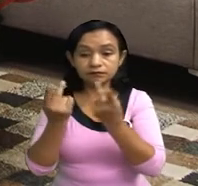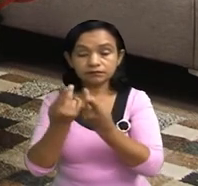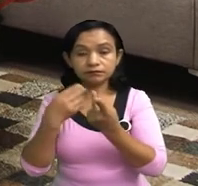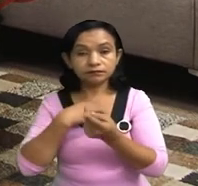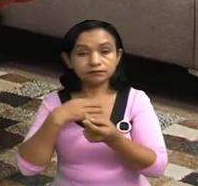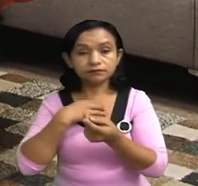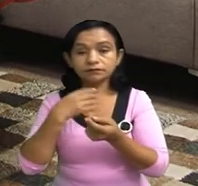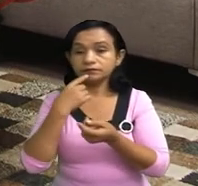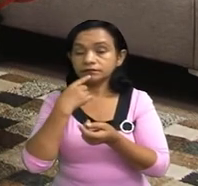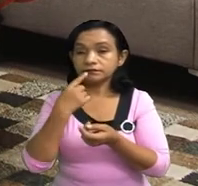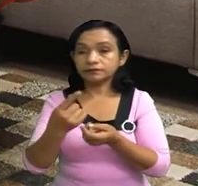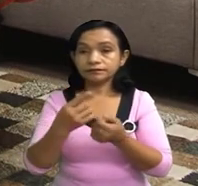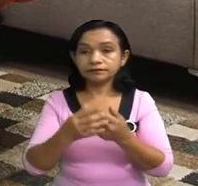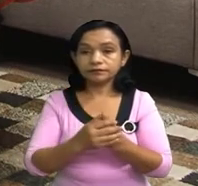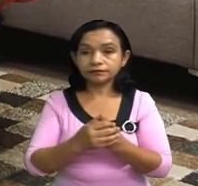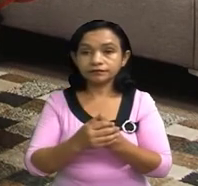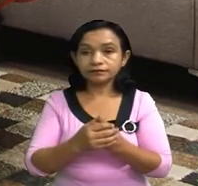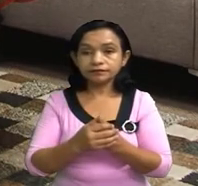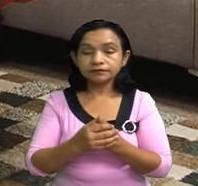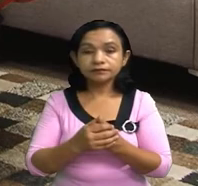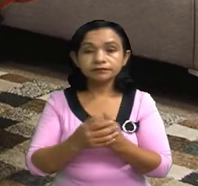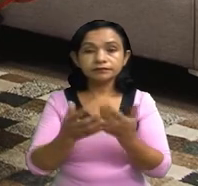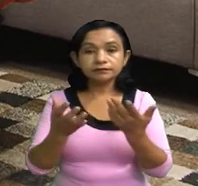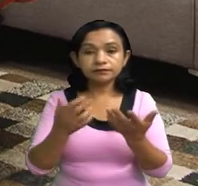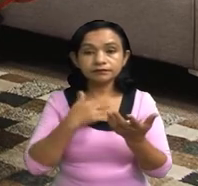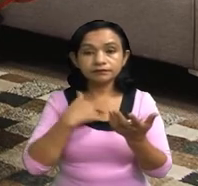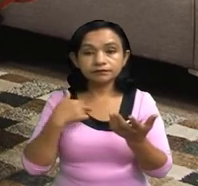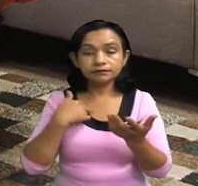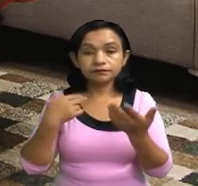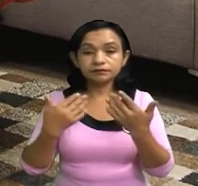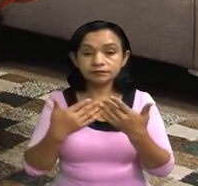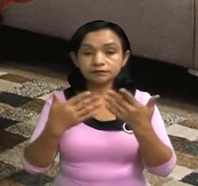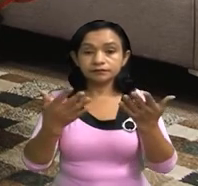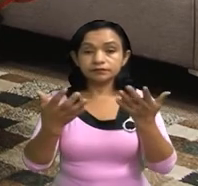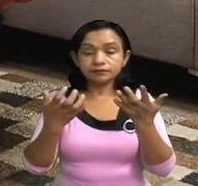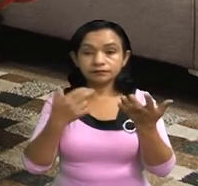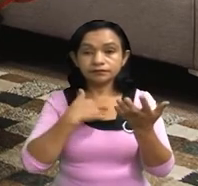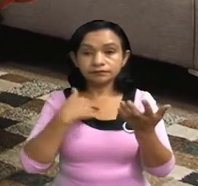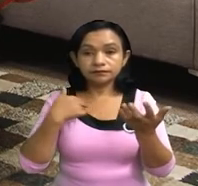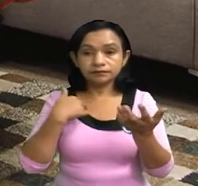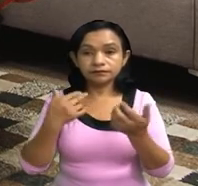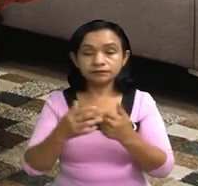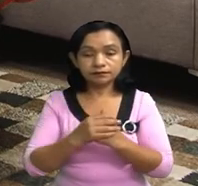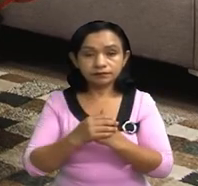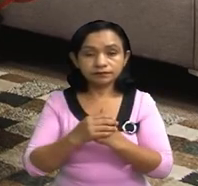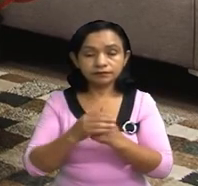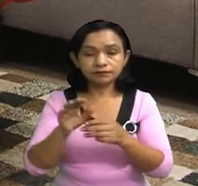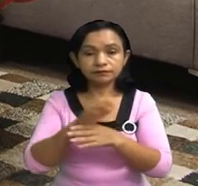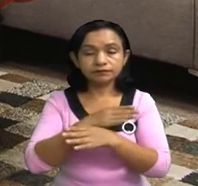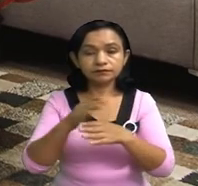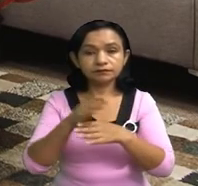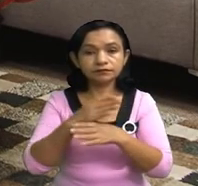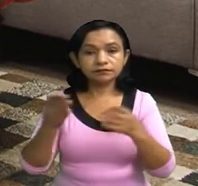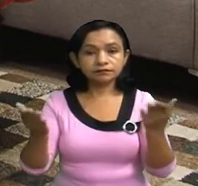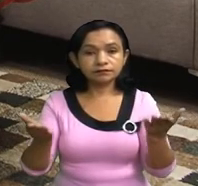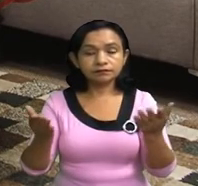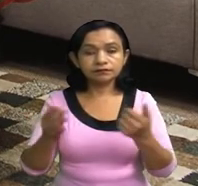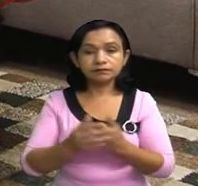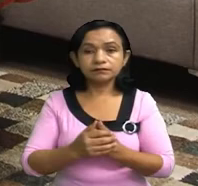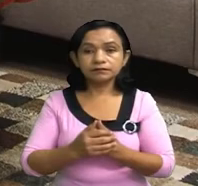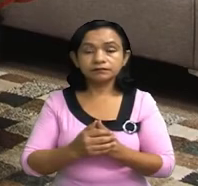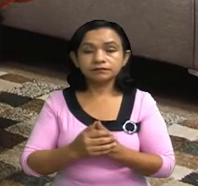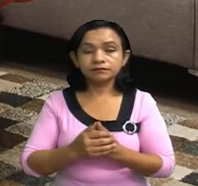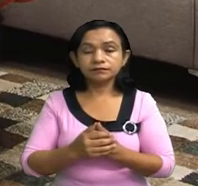dijimos que aprovechen la oportunidad de apertura que queremos hacer, ahí estuvimos orando, etcétera, y que